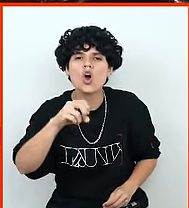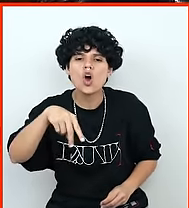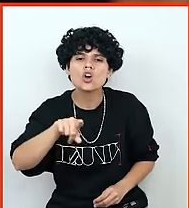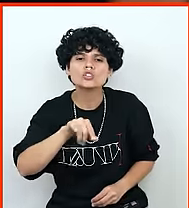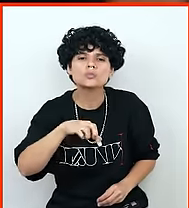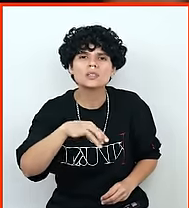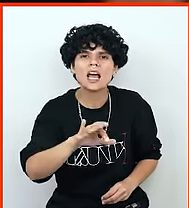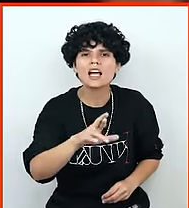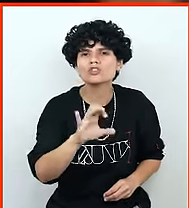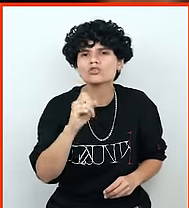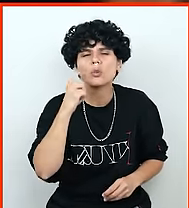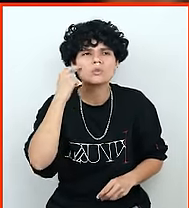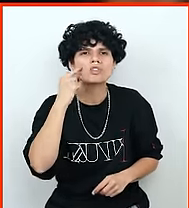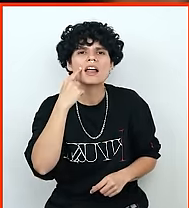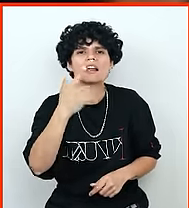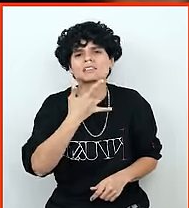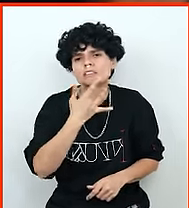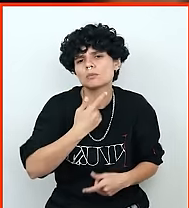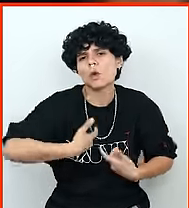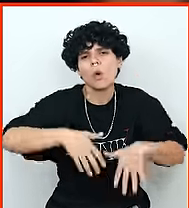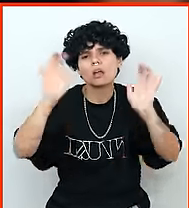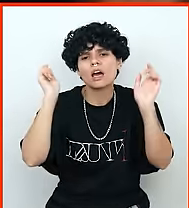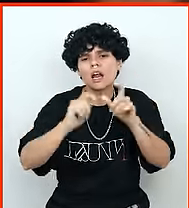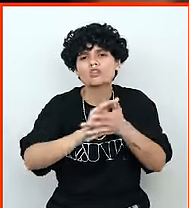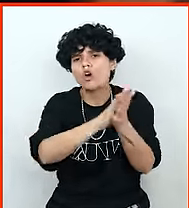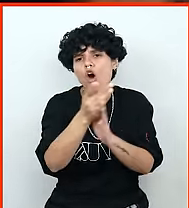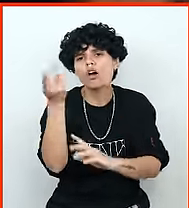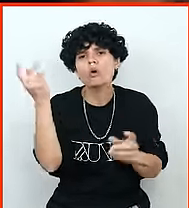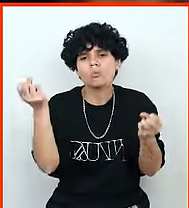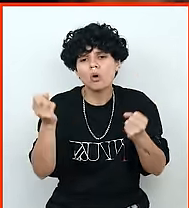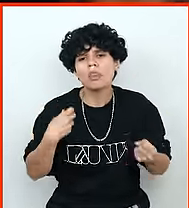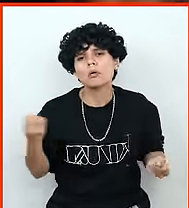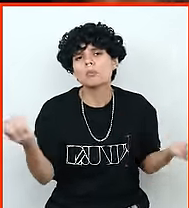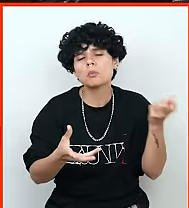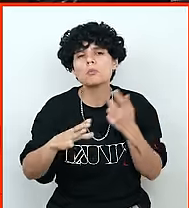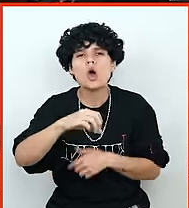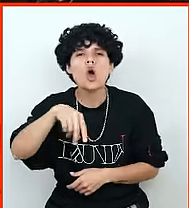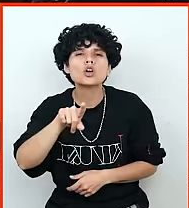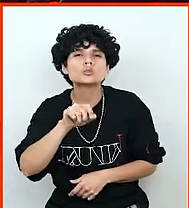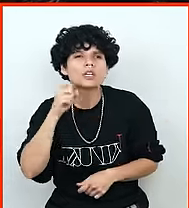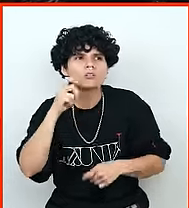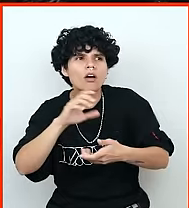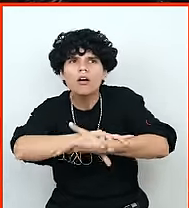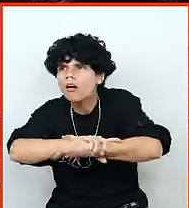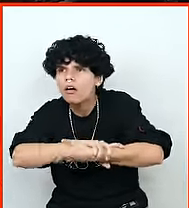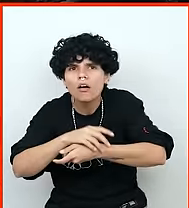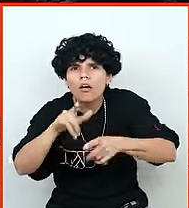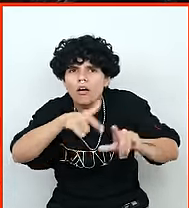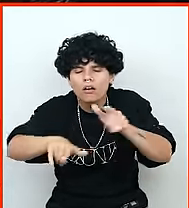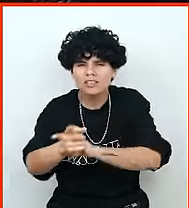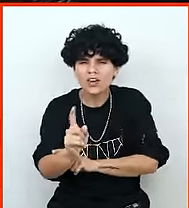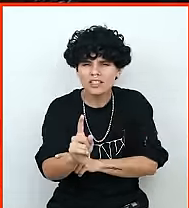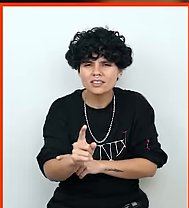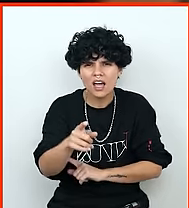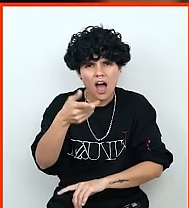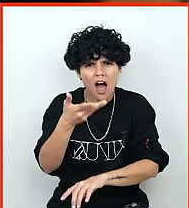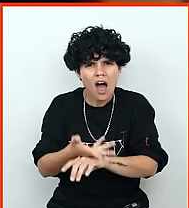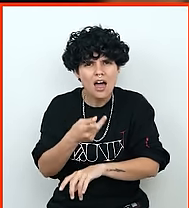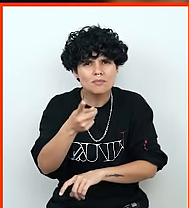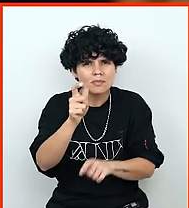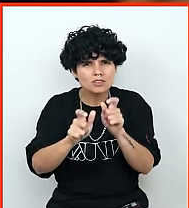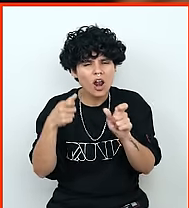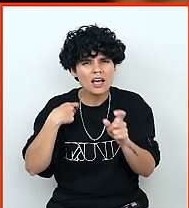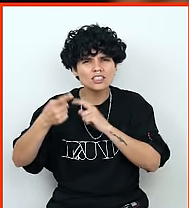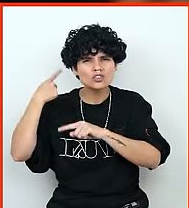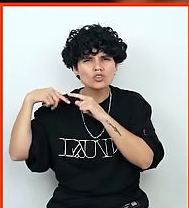y hoy en día caímos en la falacia de que todo es conspiranoia, pero la conspiración existe, es un fenómeno real. Entonces, que no parezca loco o irreal de que personas se han